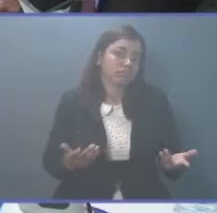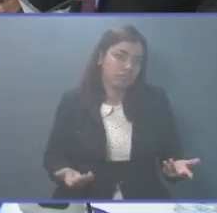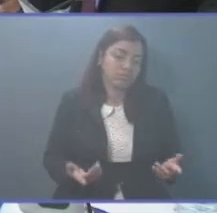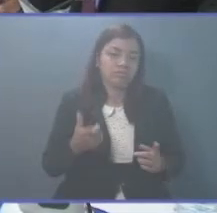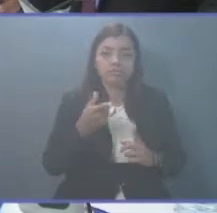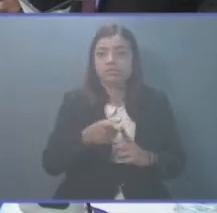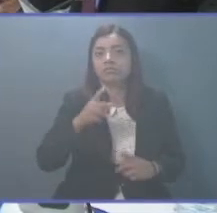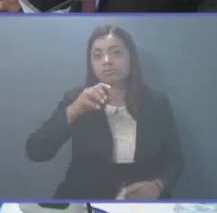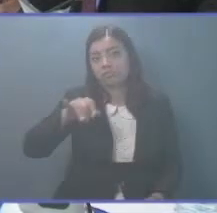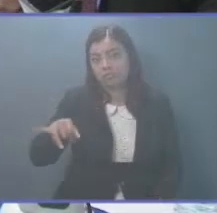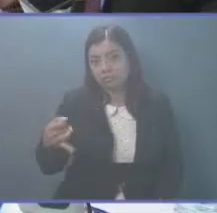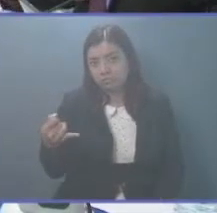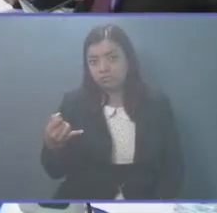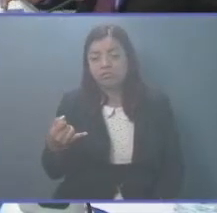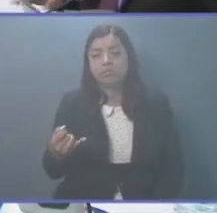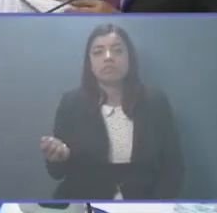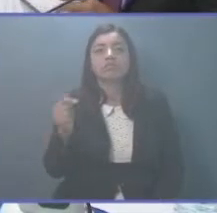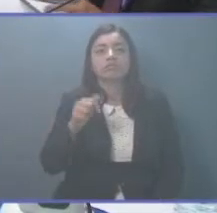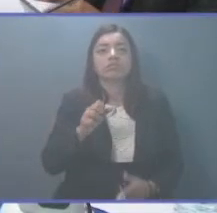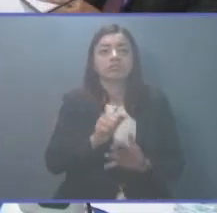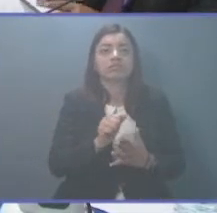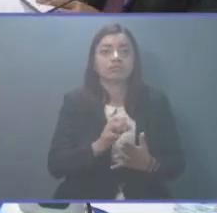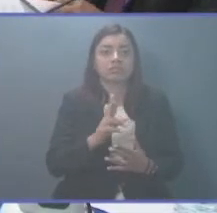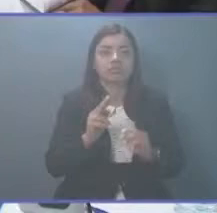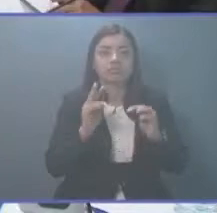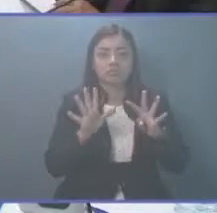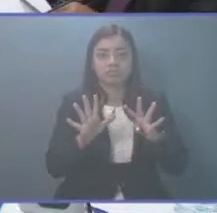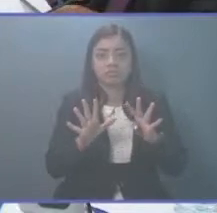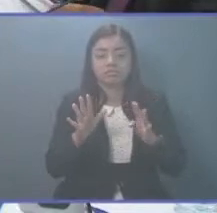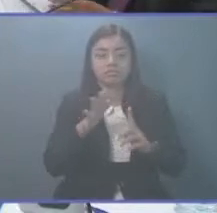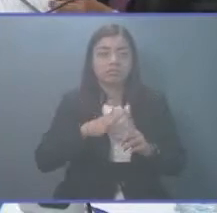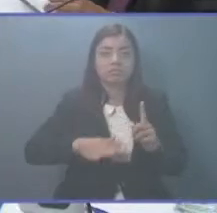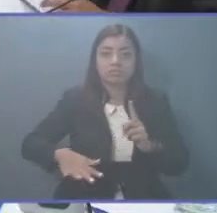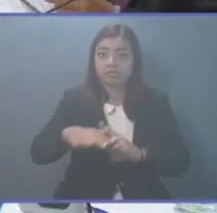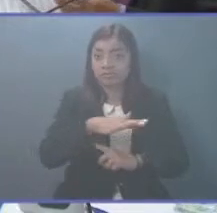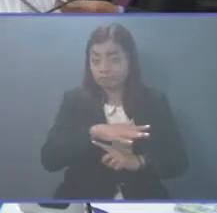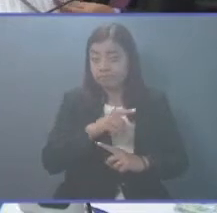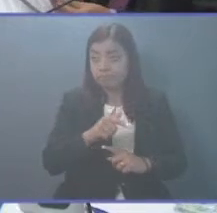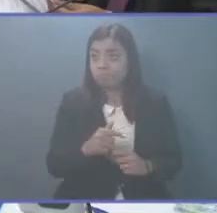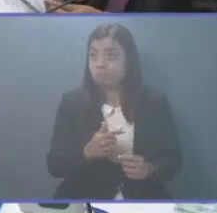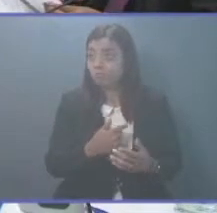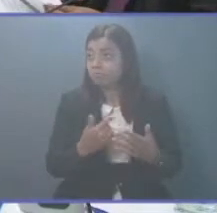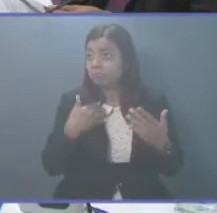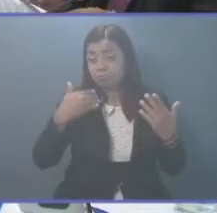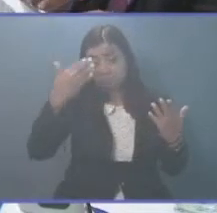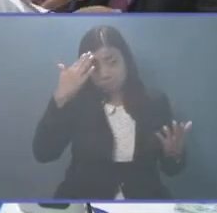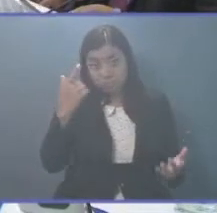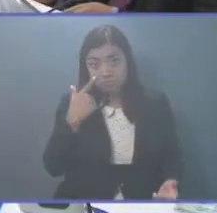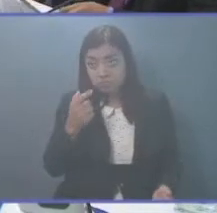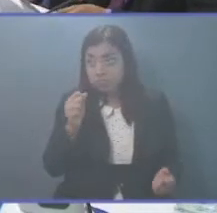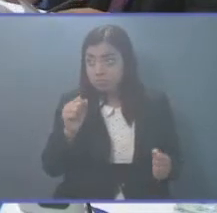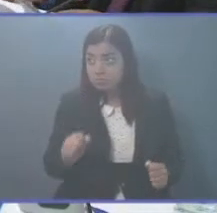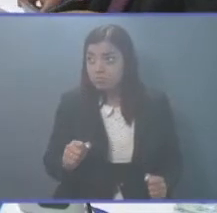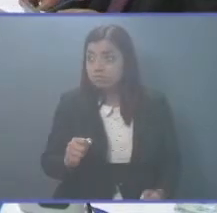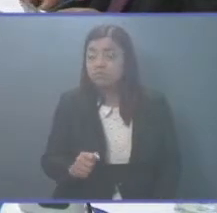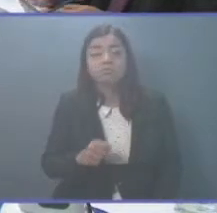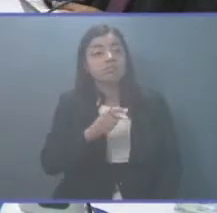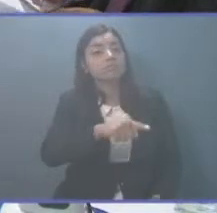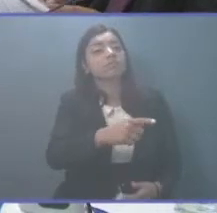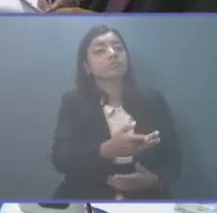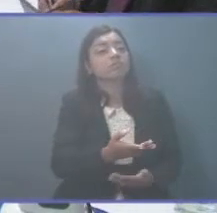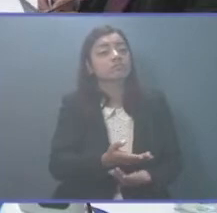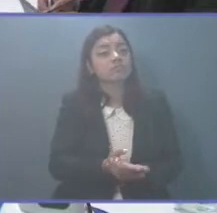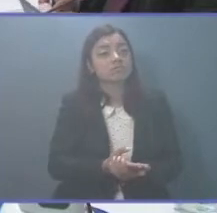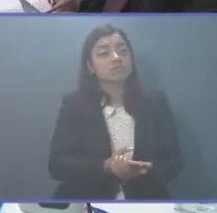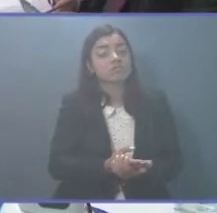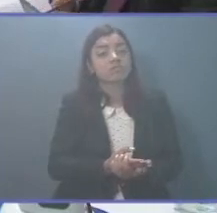literal J dentro del artículo 9, que son las circunstancias agravantes. No sé si eso podría ayudar. Con lo que usted propone